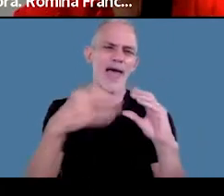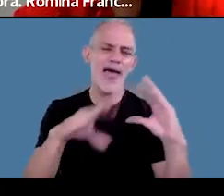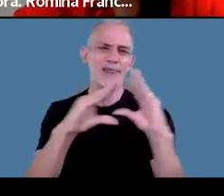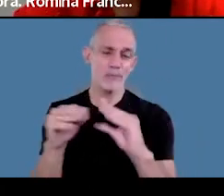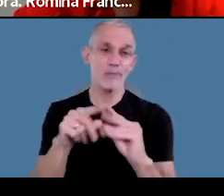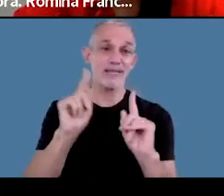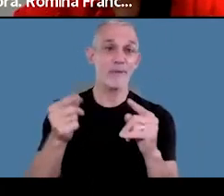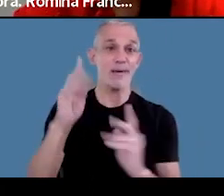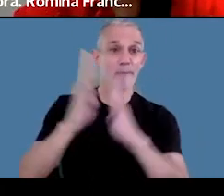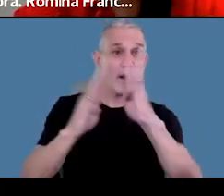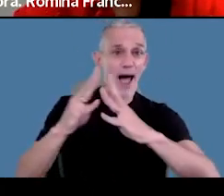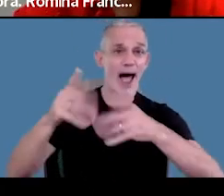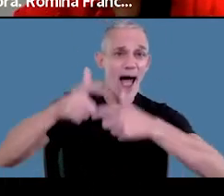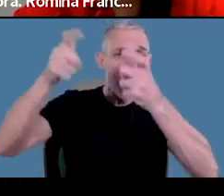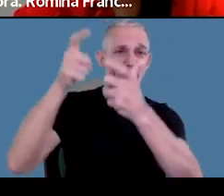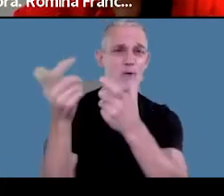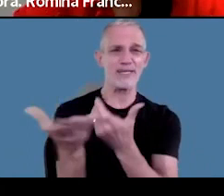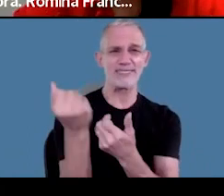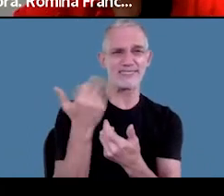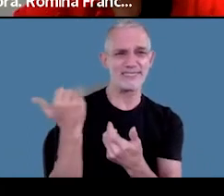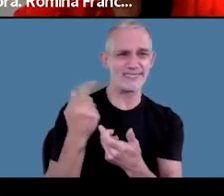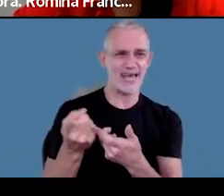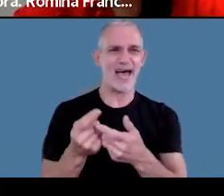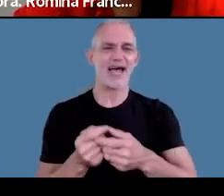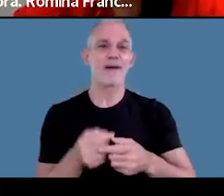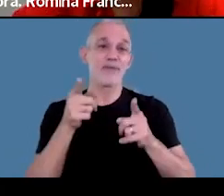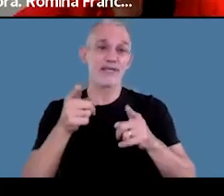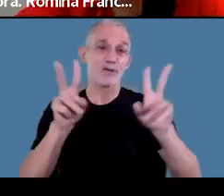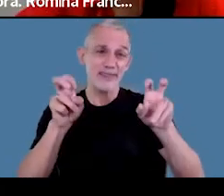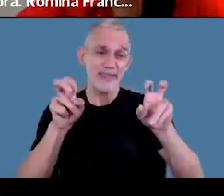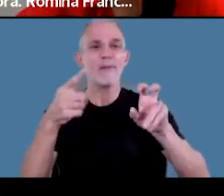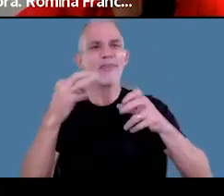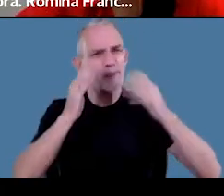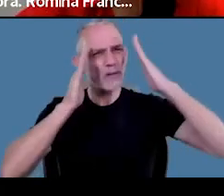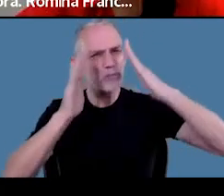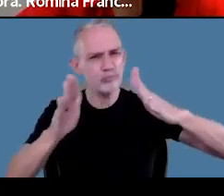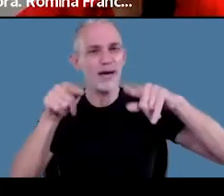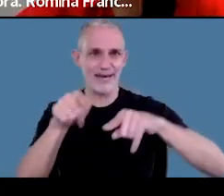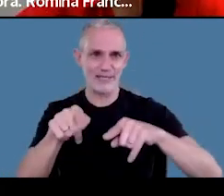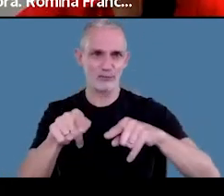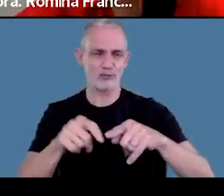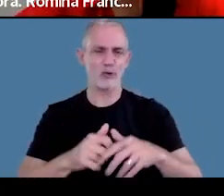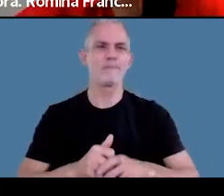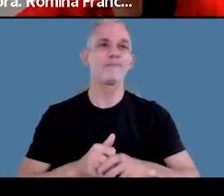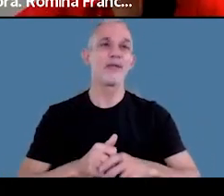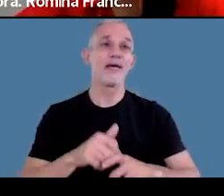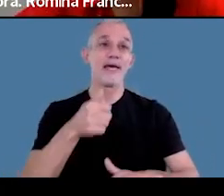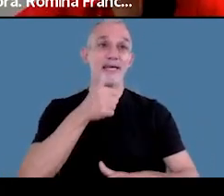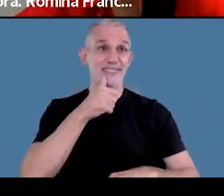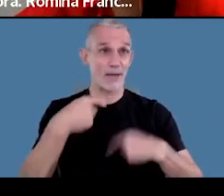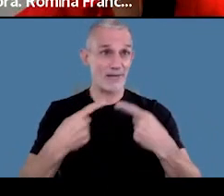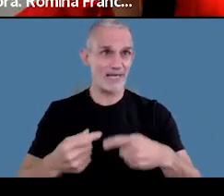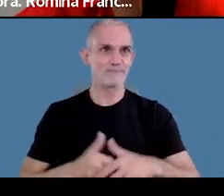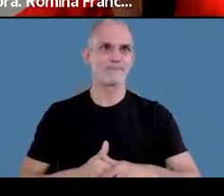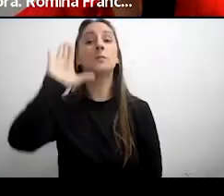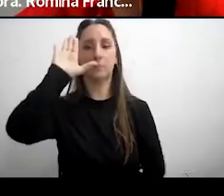explotación forestal, bueno, todas estas cuestiones, bueno, tienen que focalizarse en eso y ver